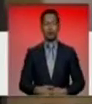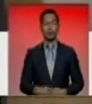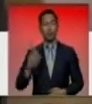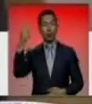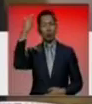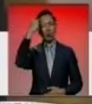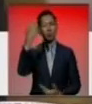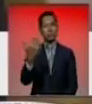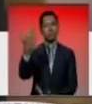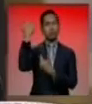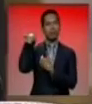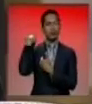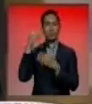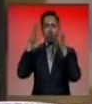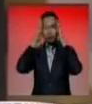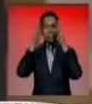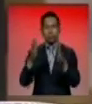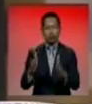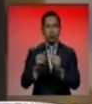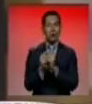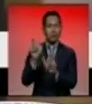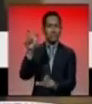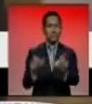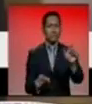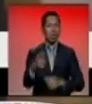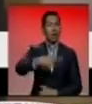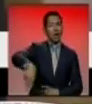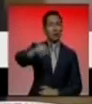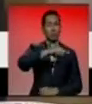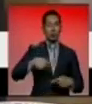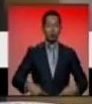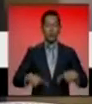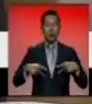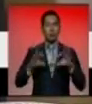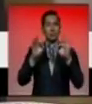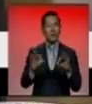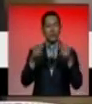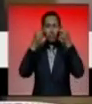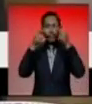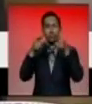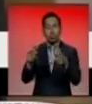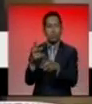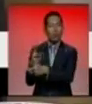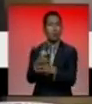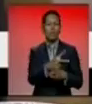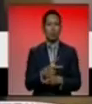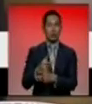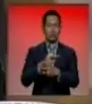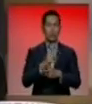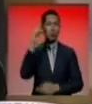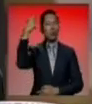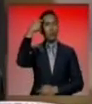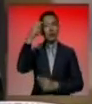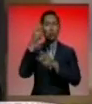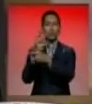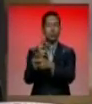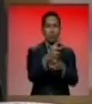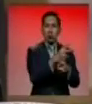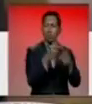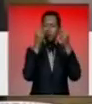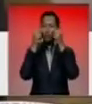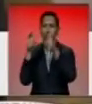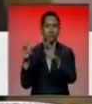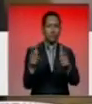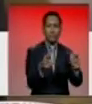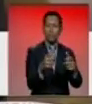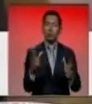responsable debe preocuparse de que el ciudadano sea cuidado. Un país que te cuida, un país que te inspira, un